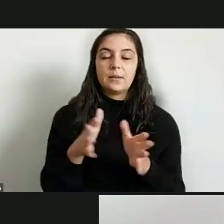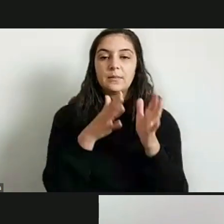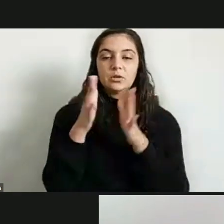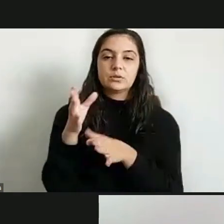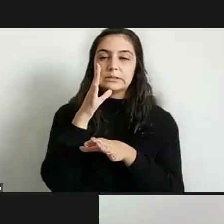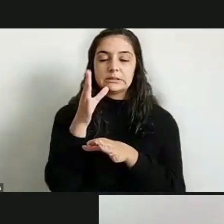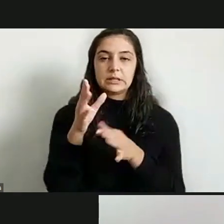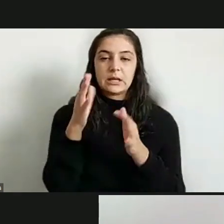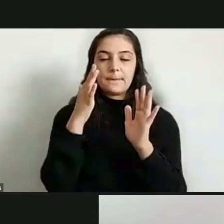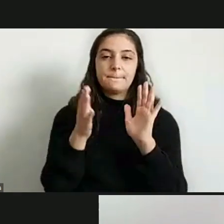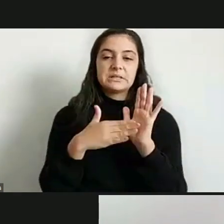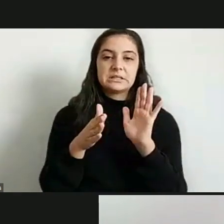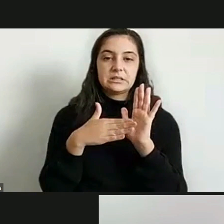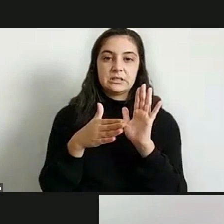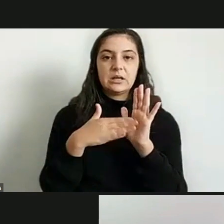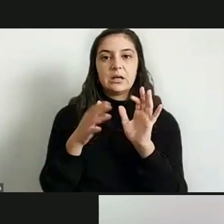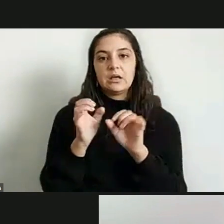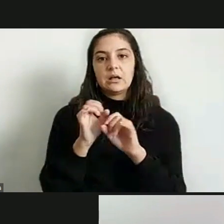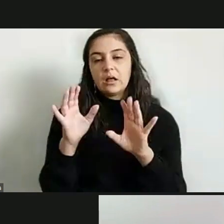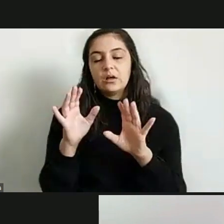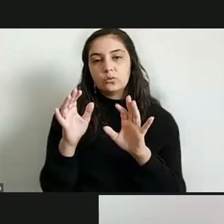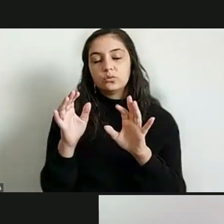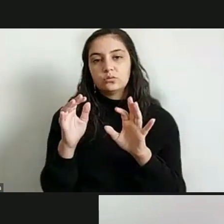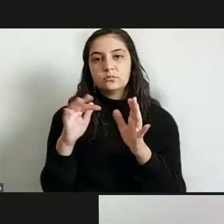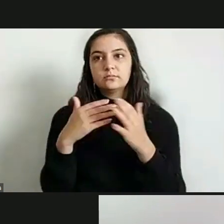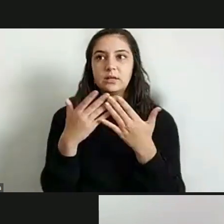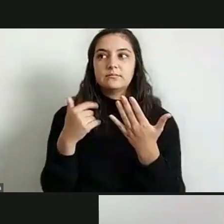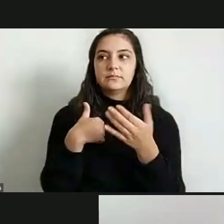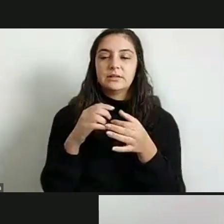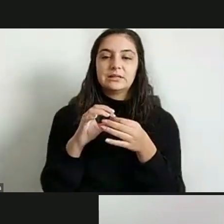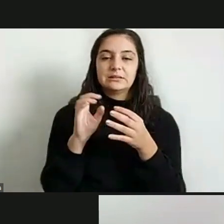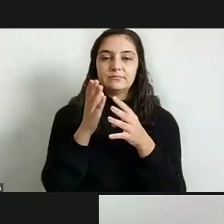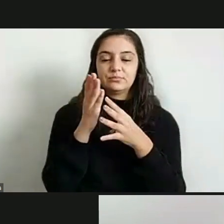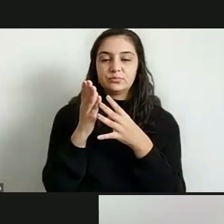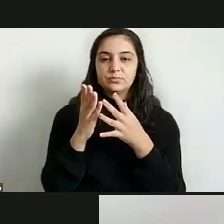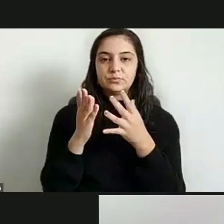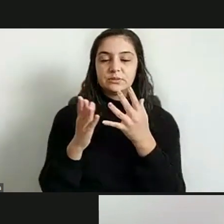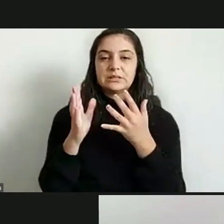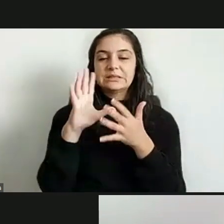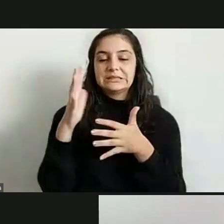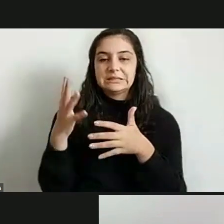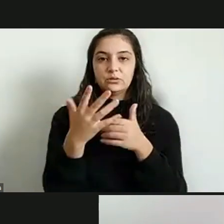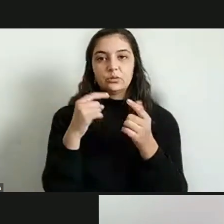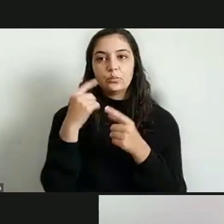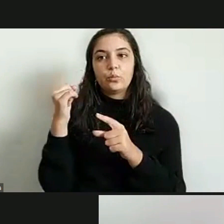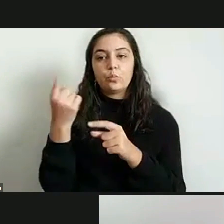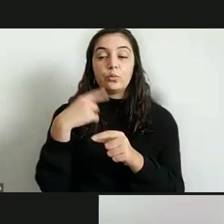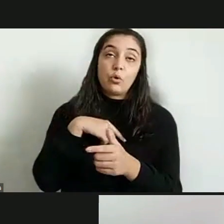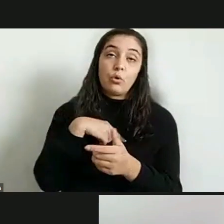de la representatividad, obviamente que tenemos estos 5 criterios que son los que para nosotros